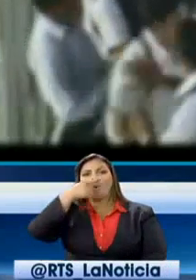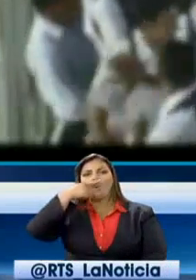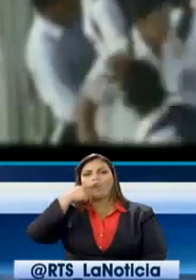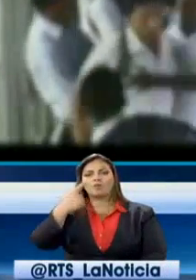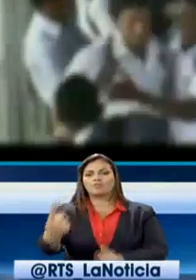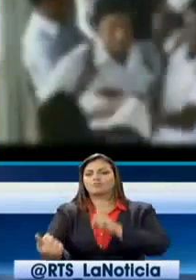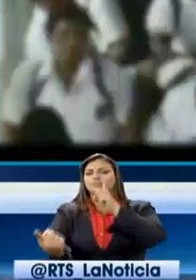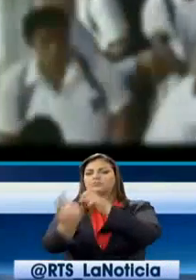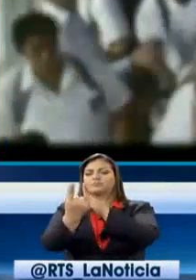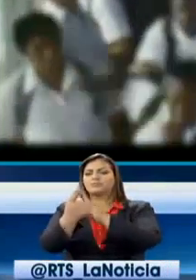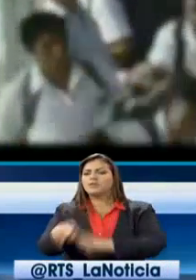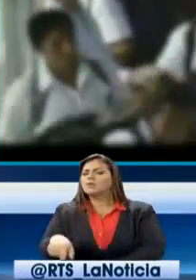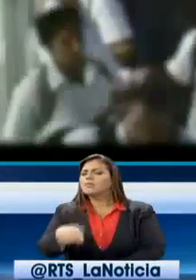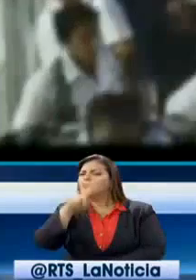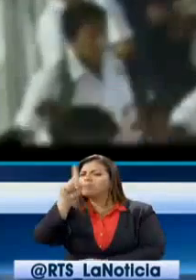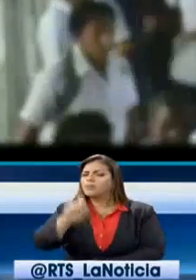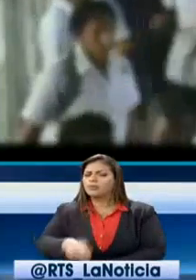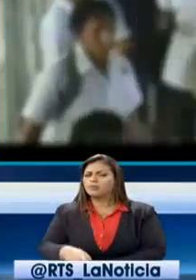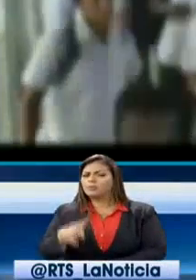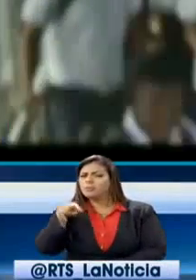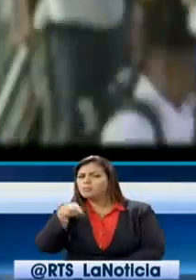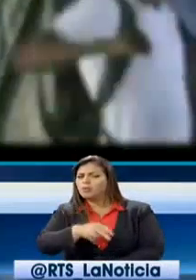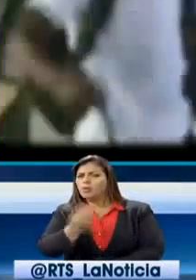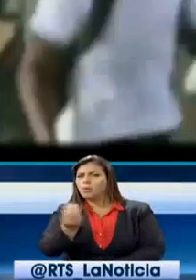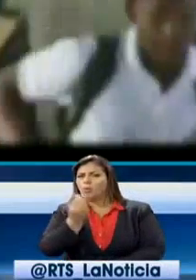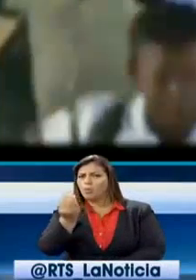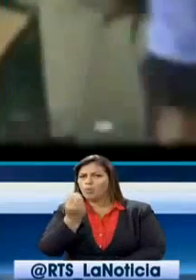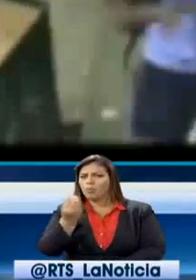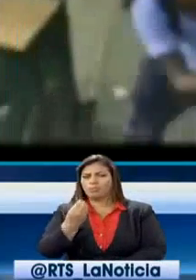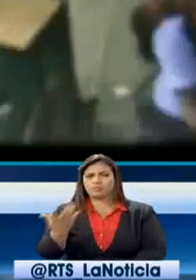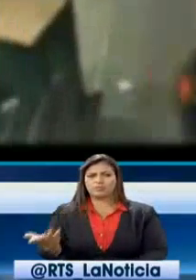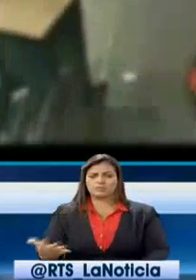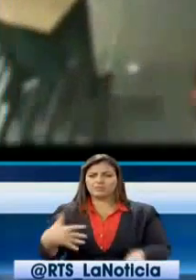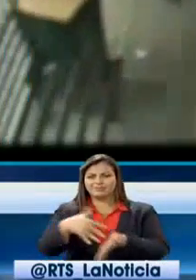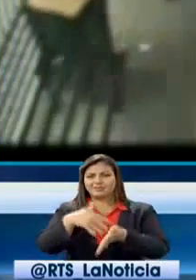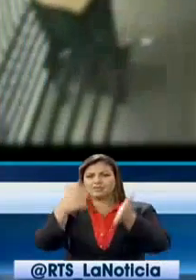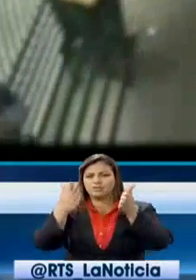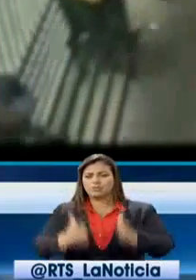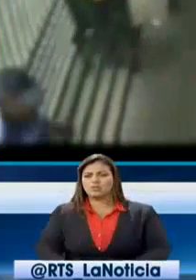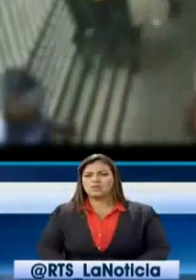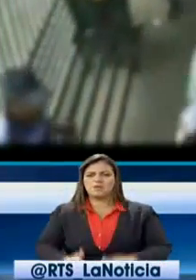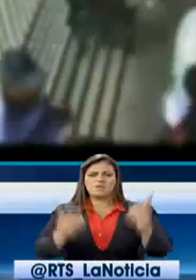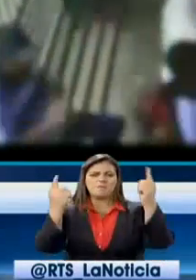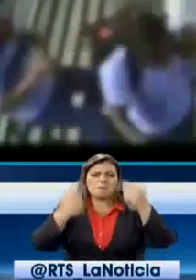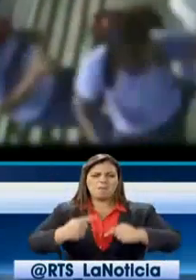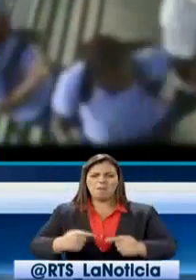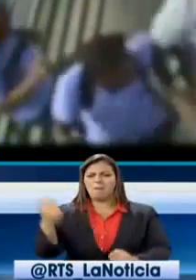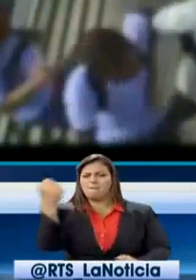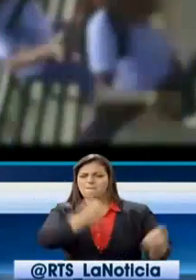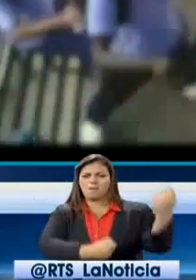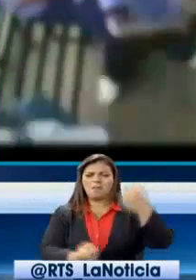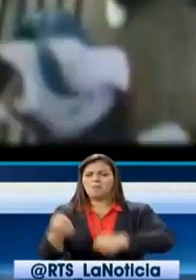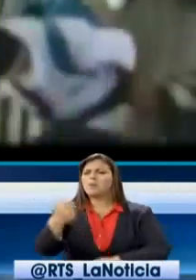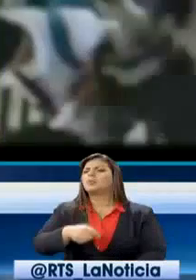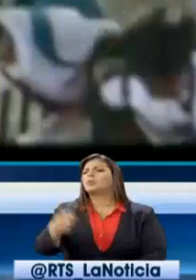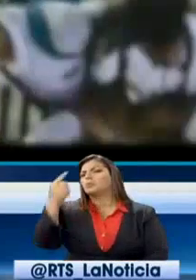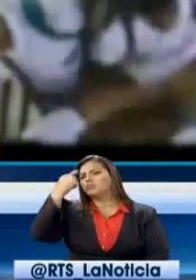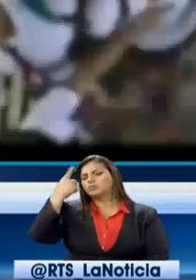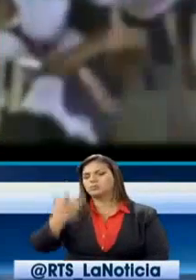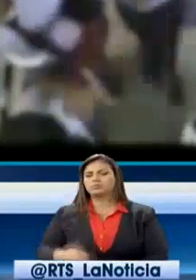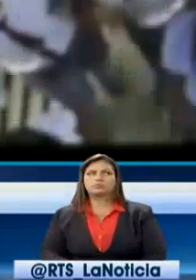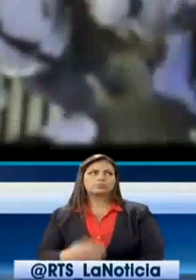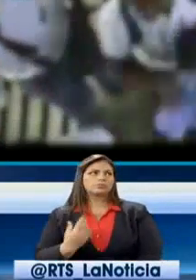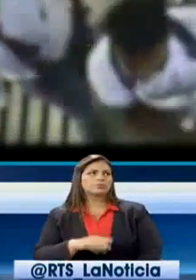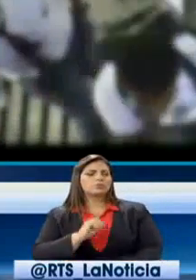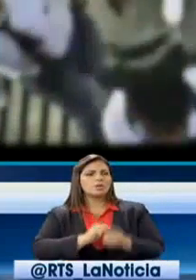¿Qué piensa acerca de aquellos jóvenes que se enfrentan entre ellos? Ah, pues eso es mucho problema entre los jóvenes. Pues eso ya es a nivel de estudiantes que